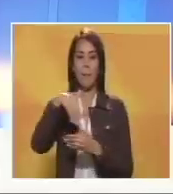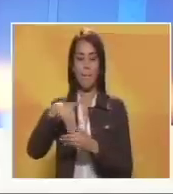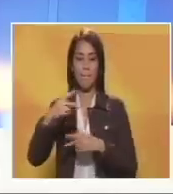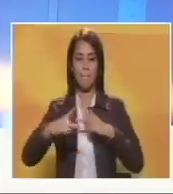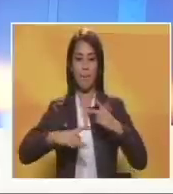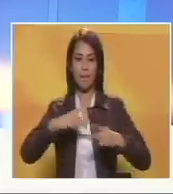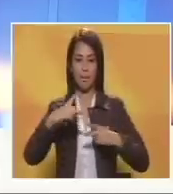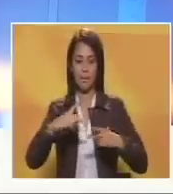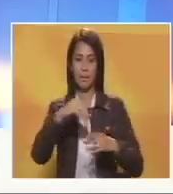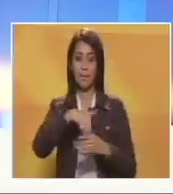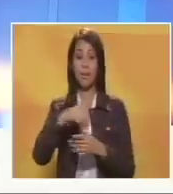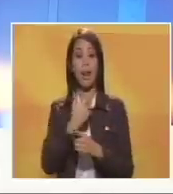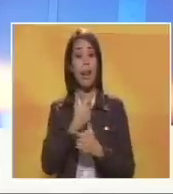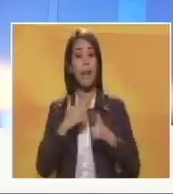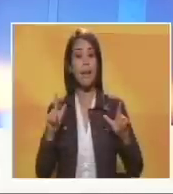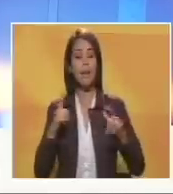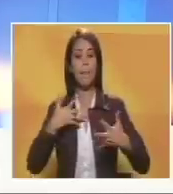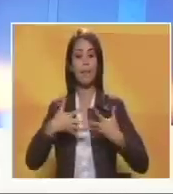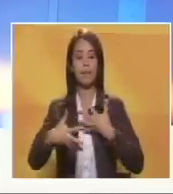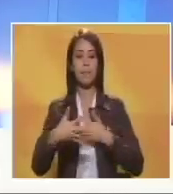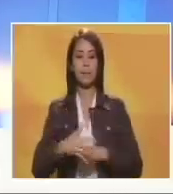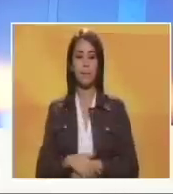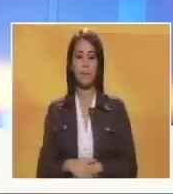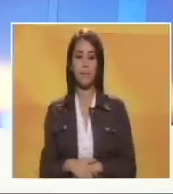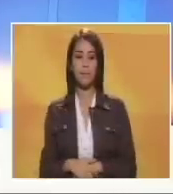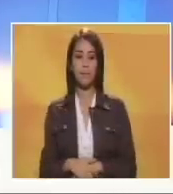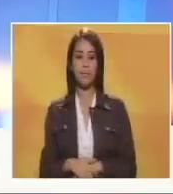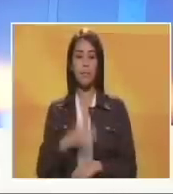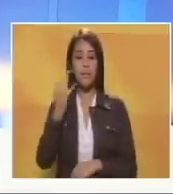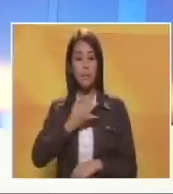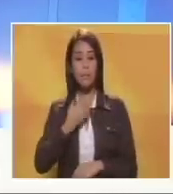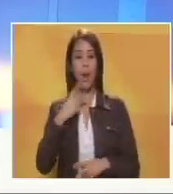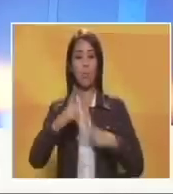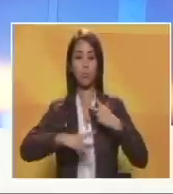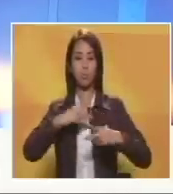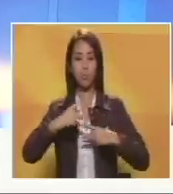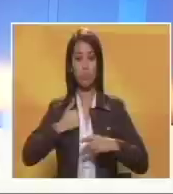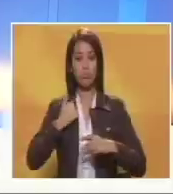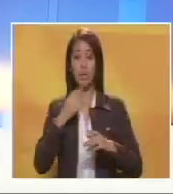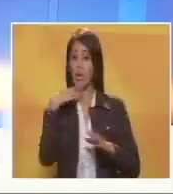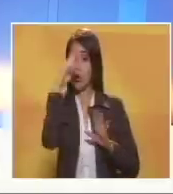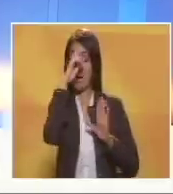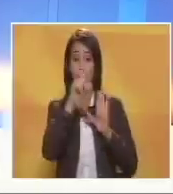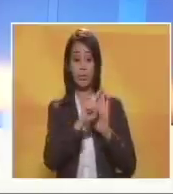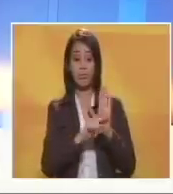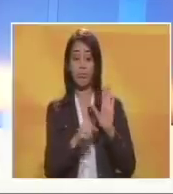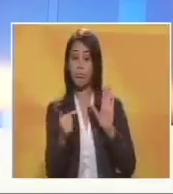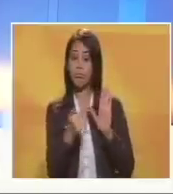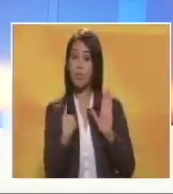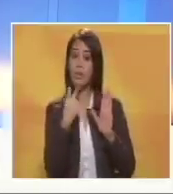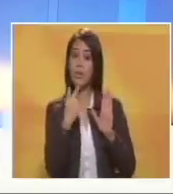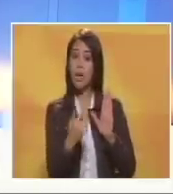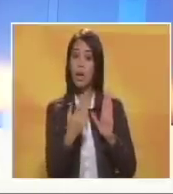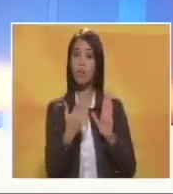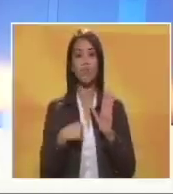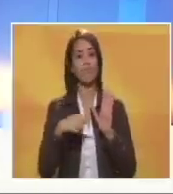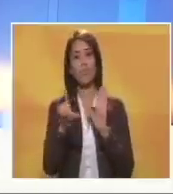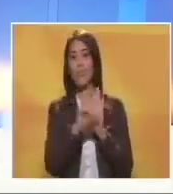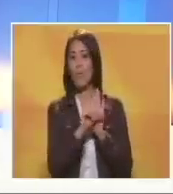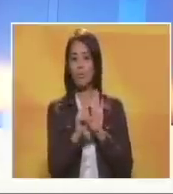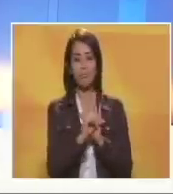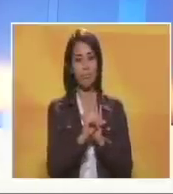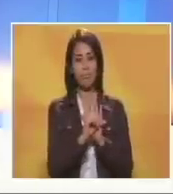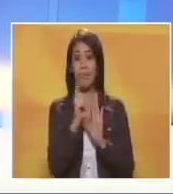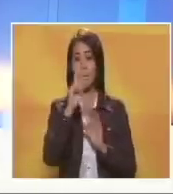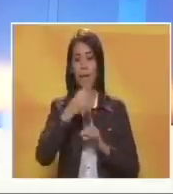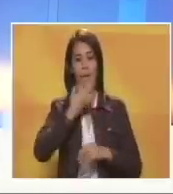elecciones presidenciales libres y transparentes. Afirmaron que cualquier proceso que no cumpla estas condiciones carecerá de legitimidad y